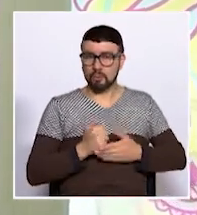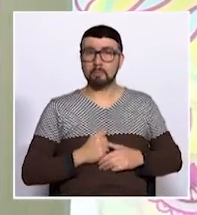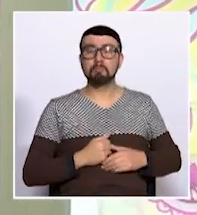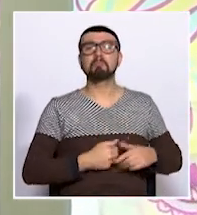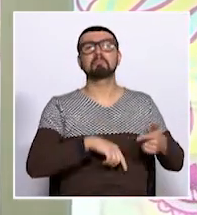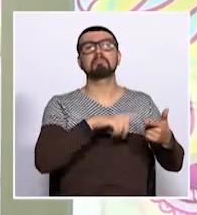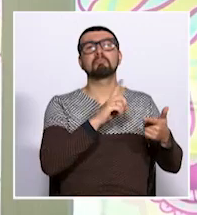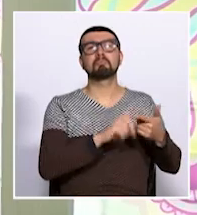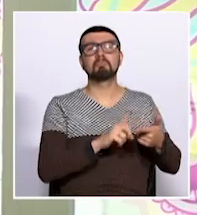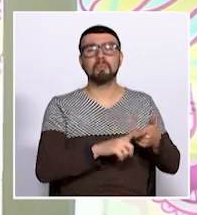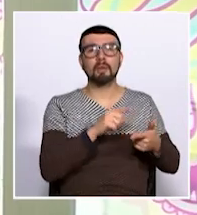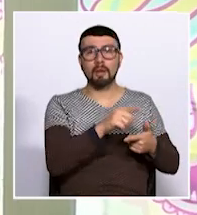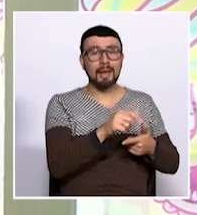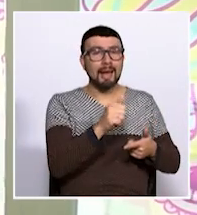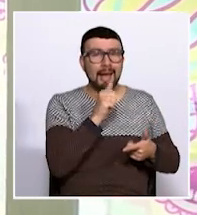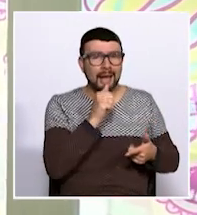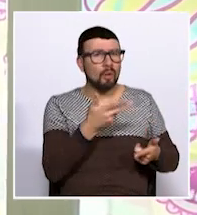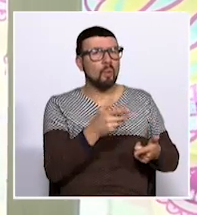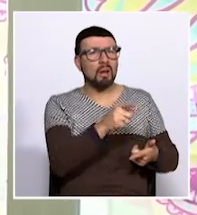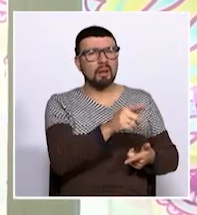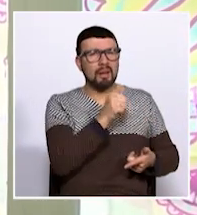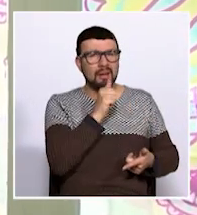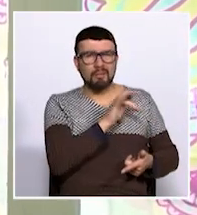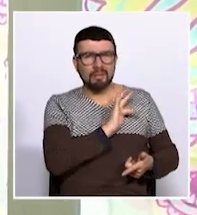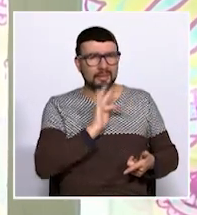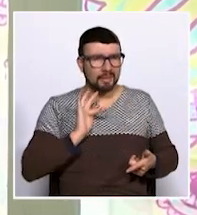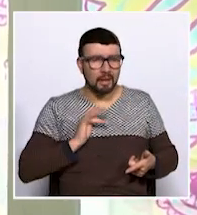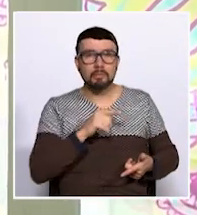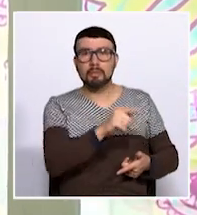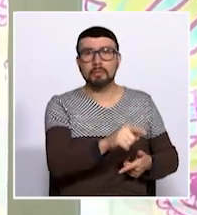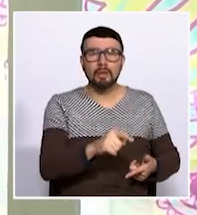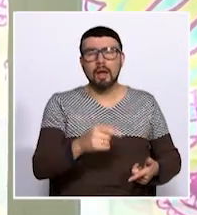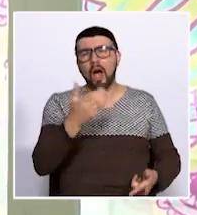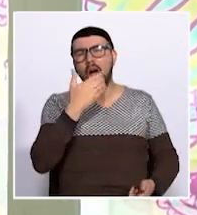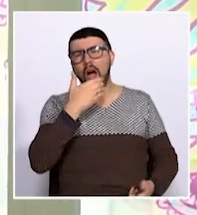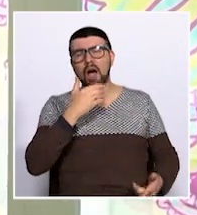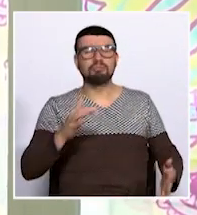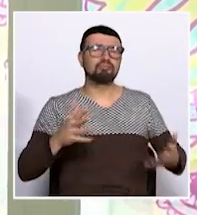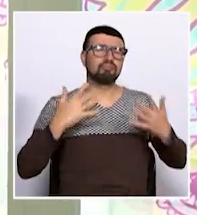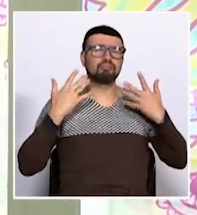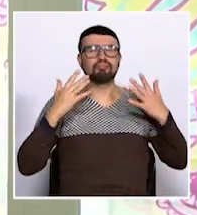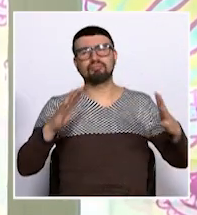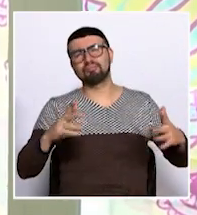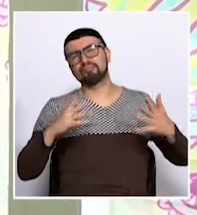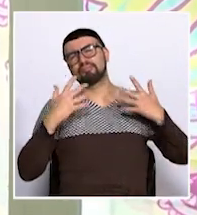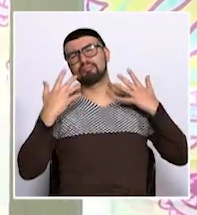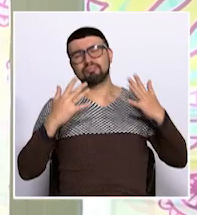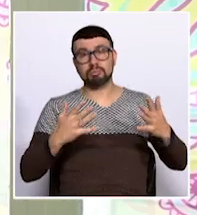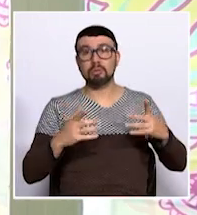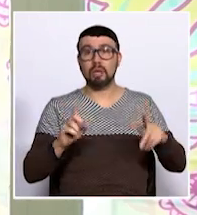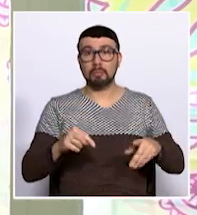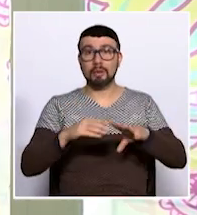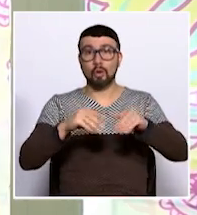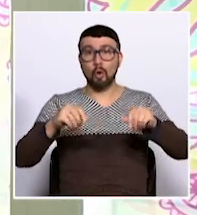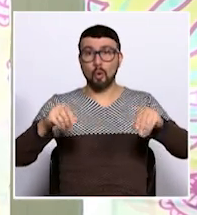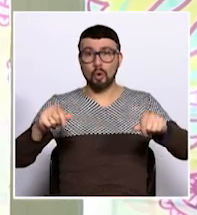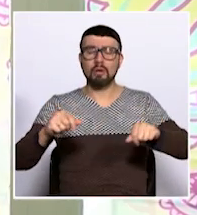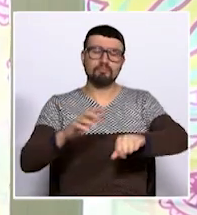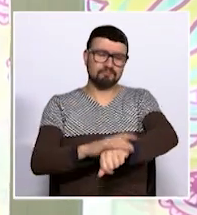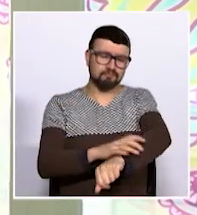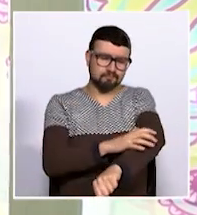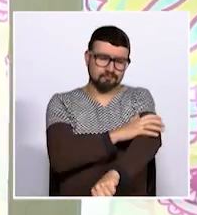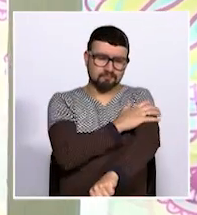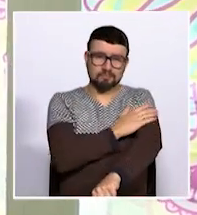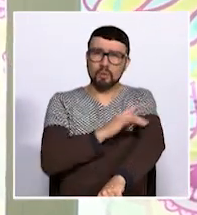por medio del agua, de la hidroterapia, que es el baño turco, como a través de la arcilla obtenemos los metales